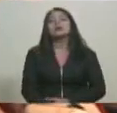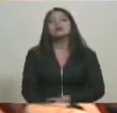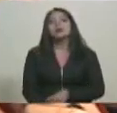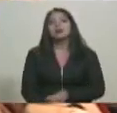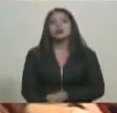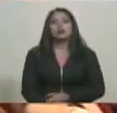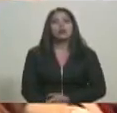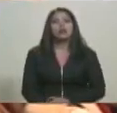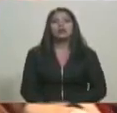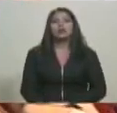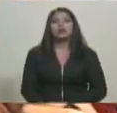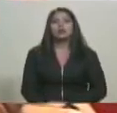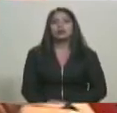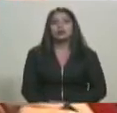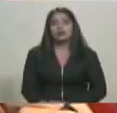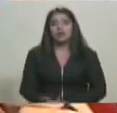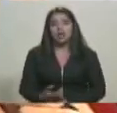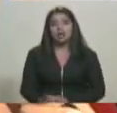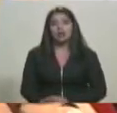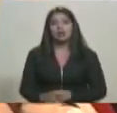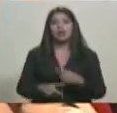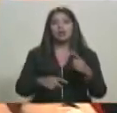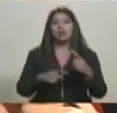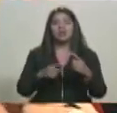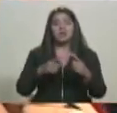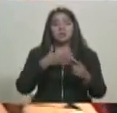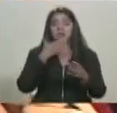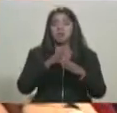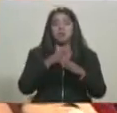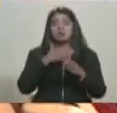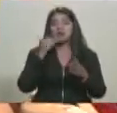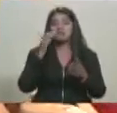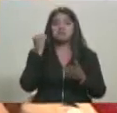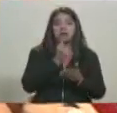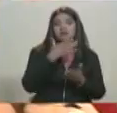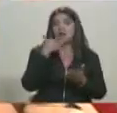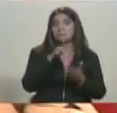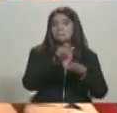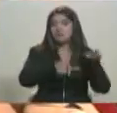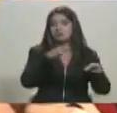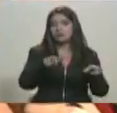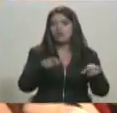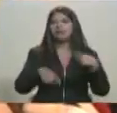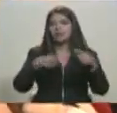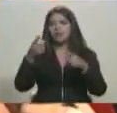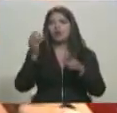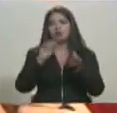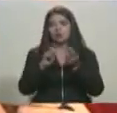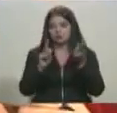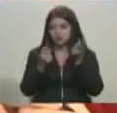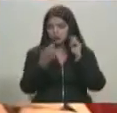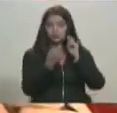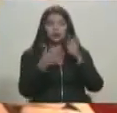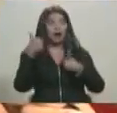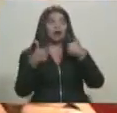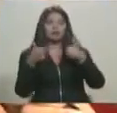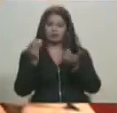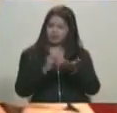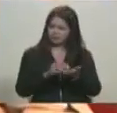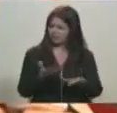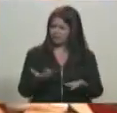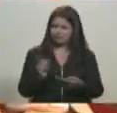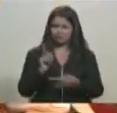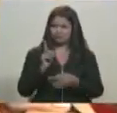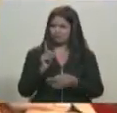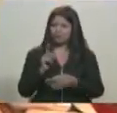quemar a un ser humano, y luego otra elección te vuelves a presentar. Eso se llama clemencia criminal. Una conspiración lleva un perdón